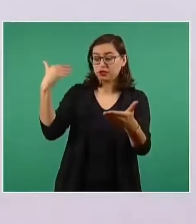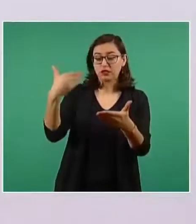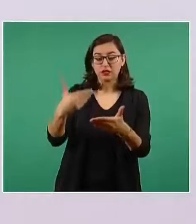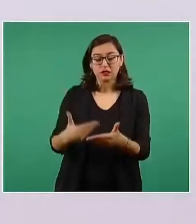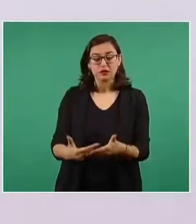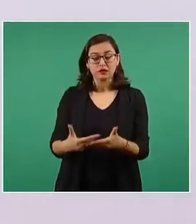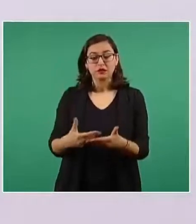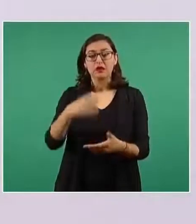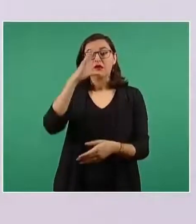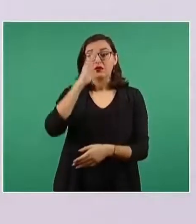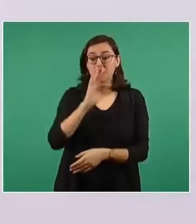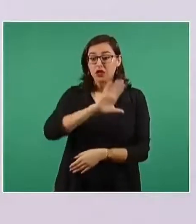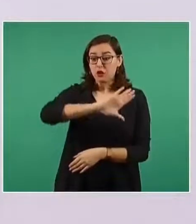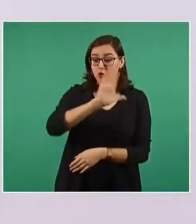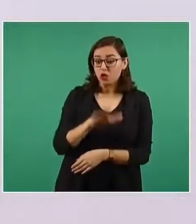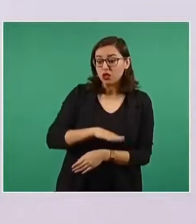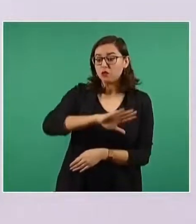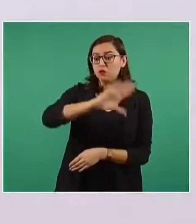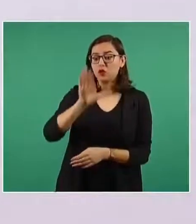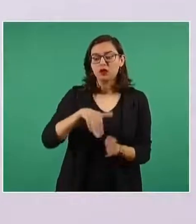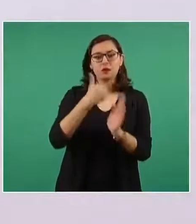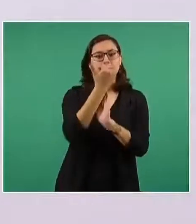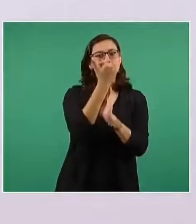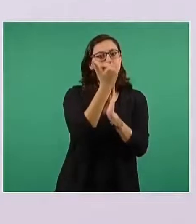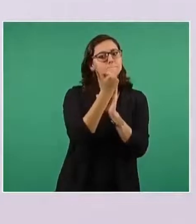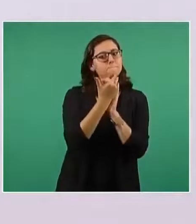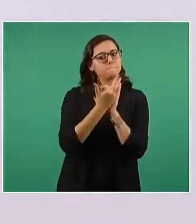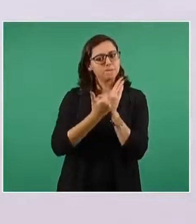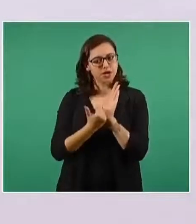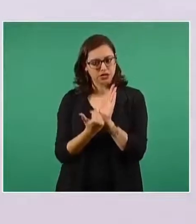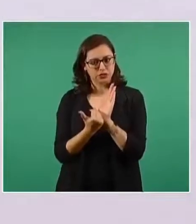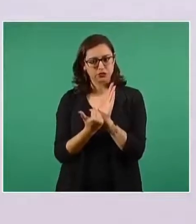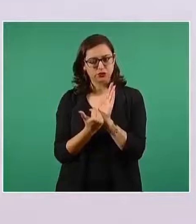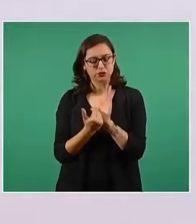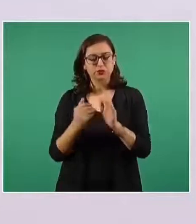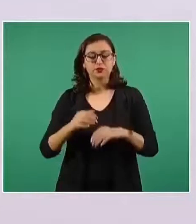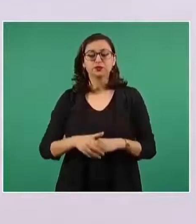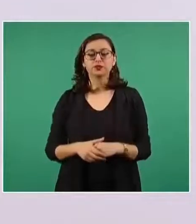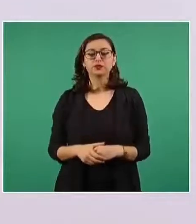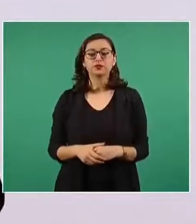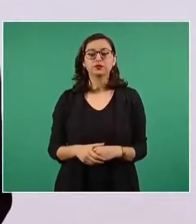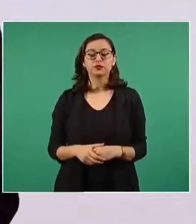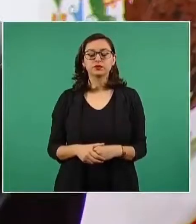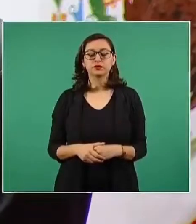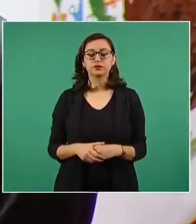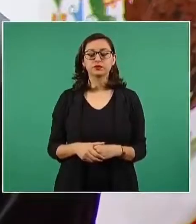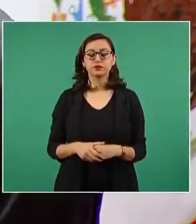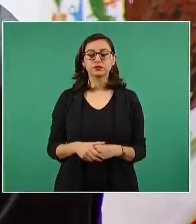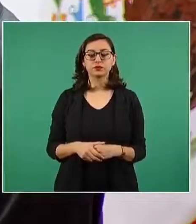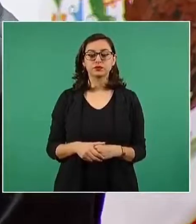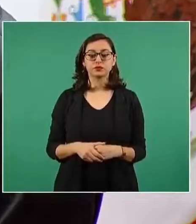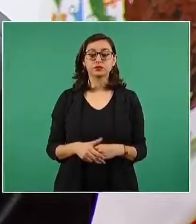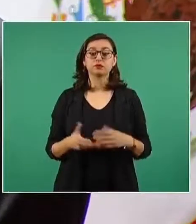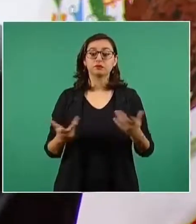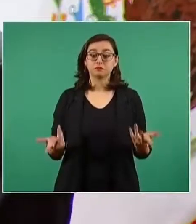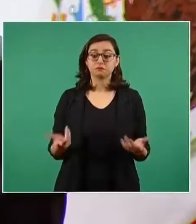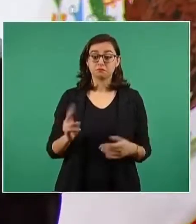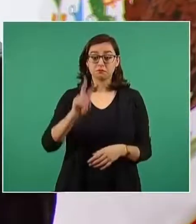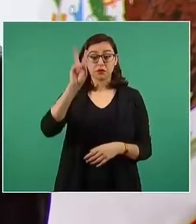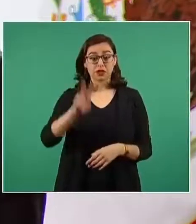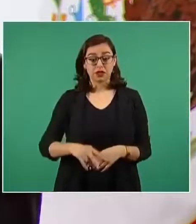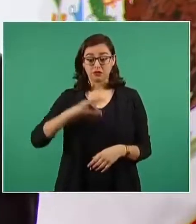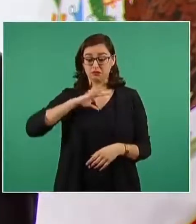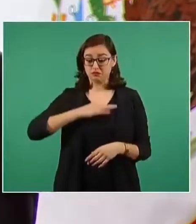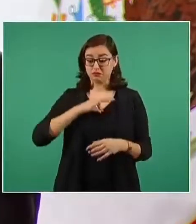en una conversación del tú a tú, que bien pudo haber repetido en otras ocasiones, que